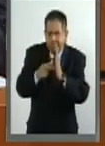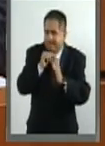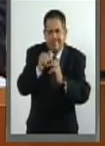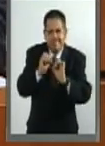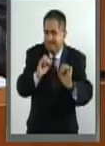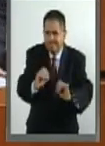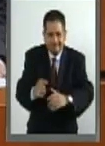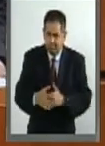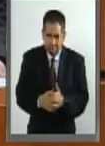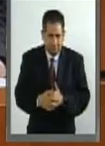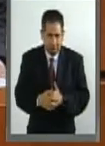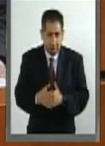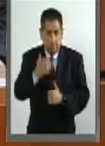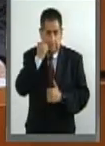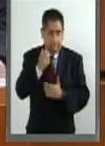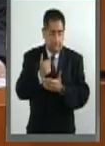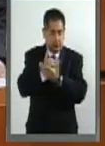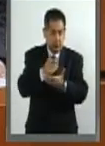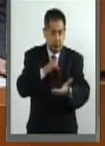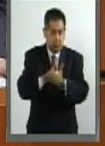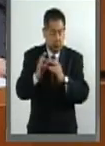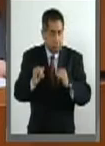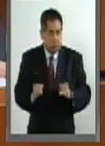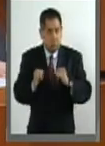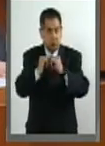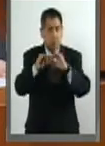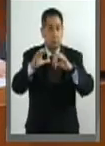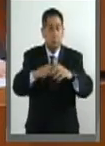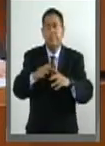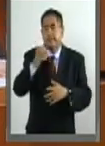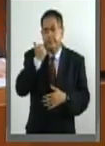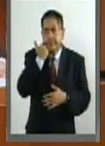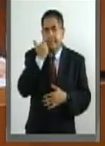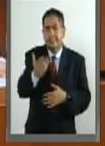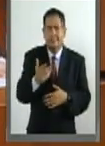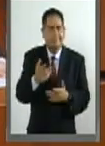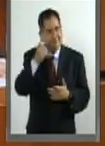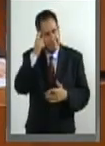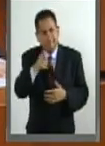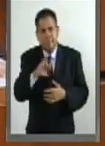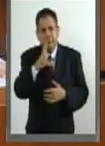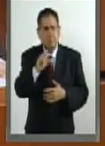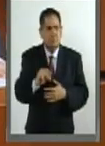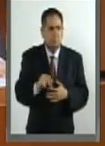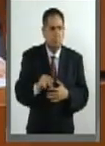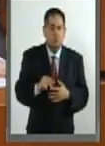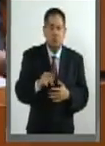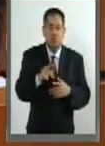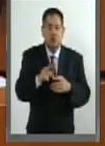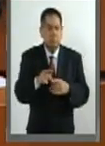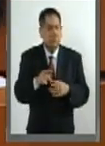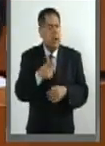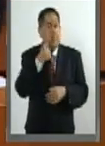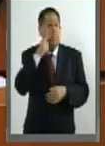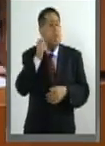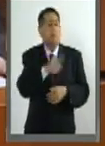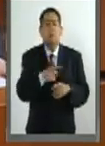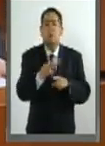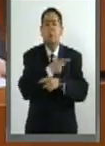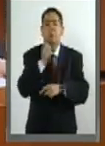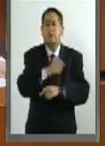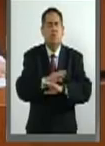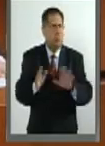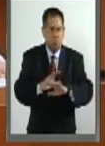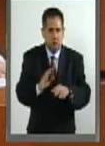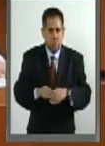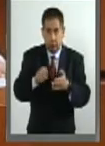queremos fortalecer a las instituciones, si queremos evitar que se sienten precedentes, por ejemplo, que para